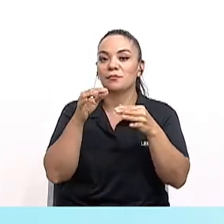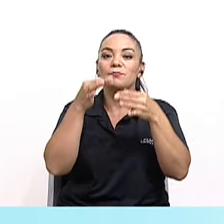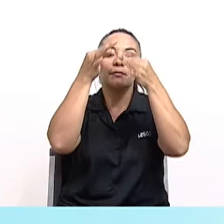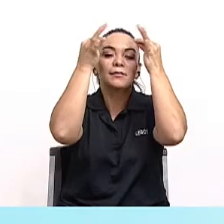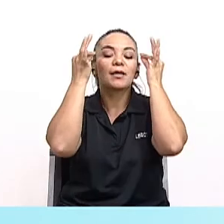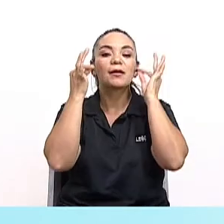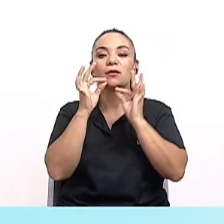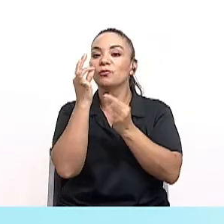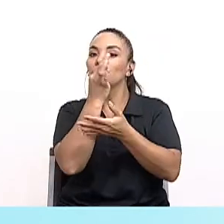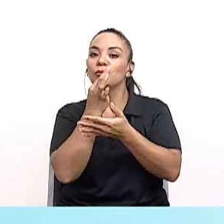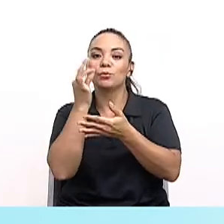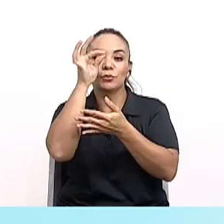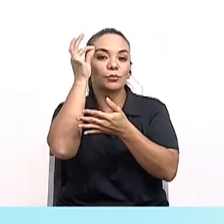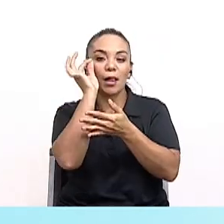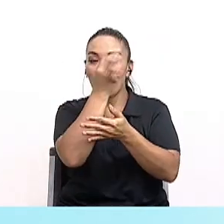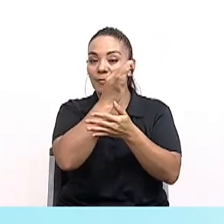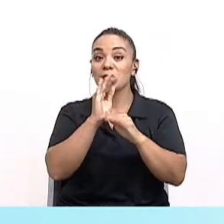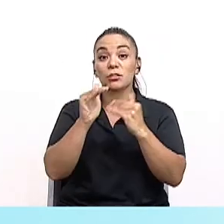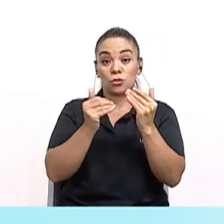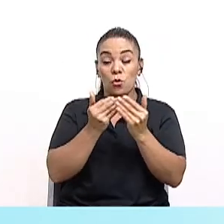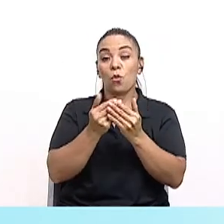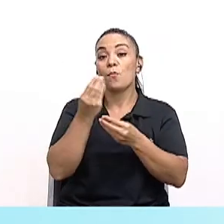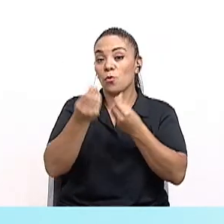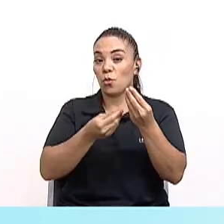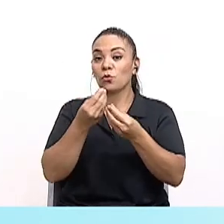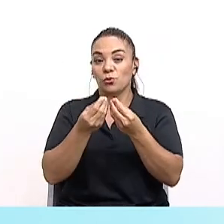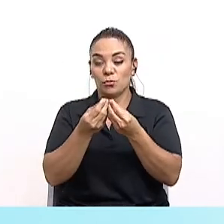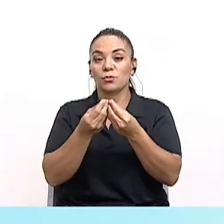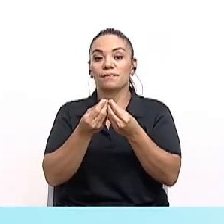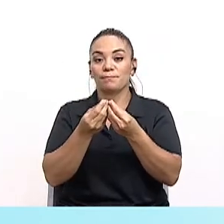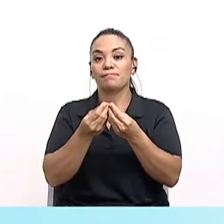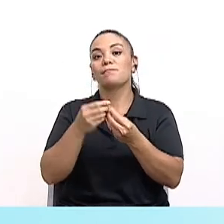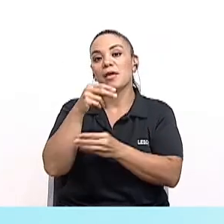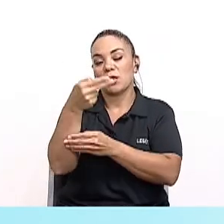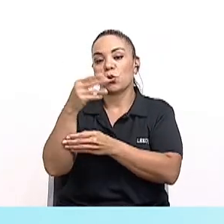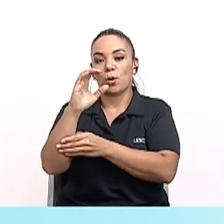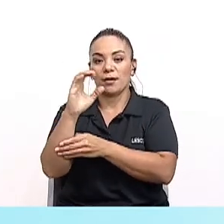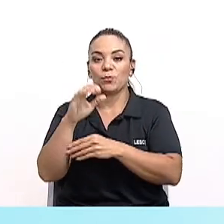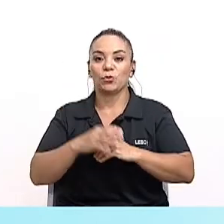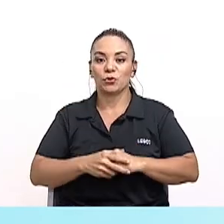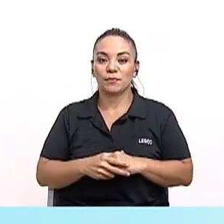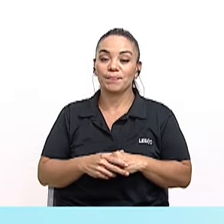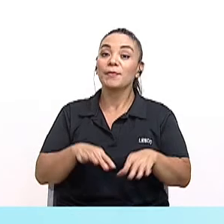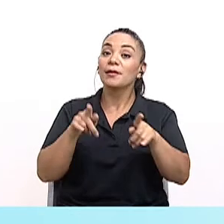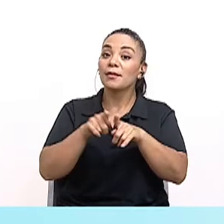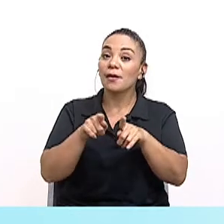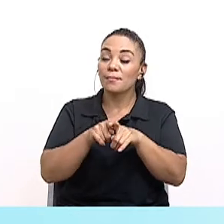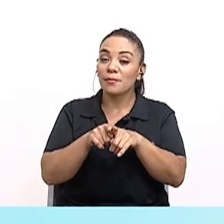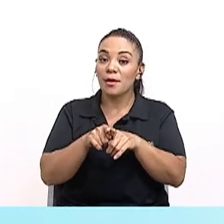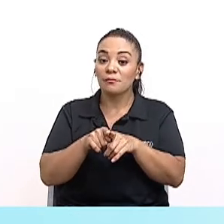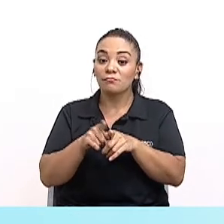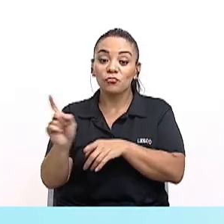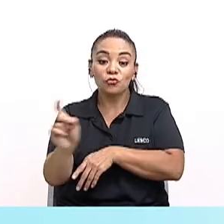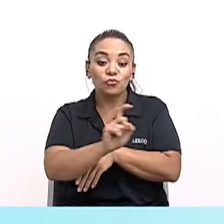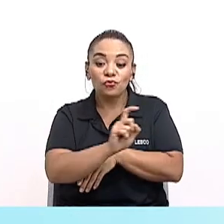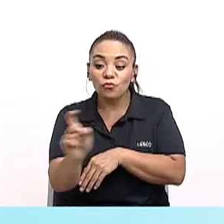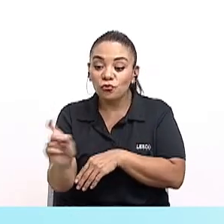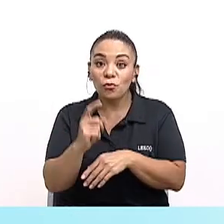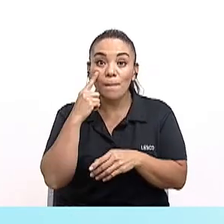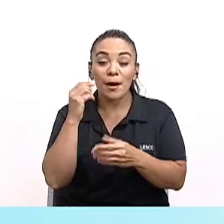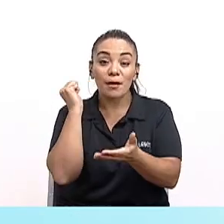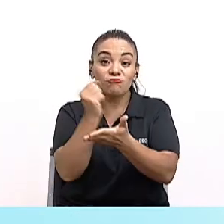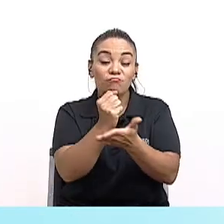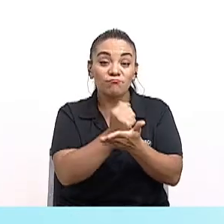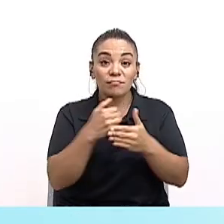los lápices, son casi todos productos de los hidrocarburos. Y también los plaguicidas,